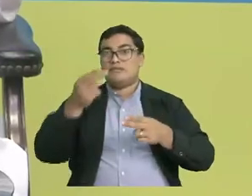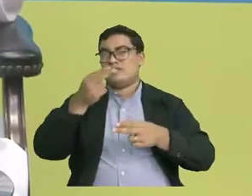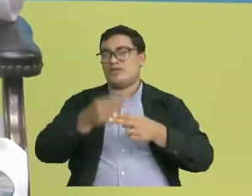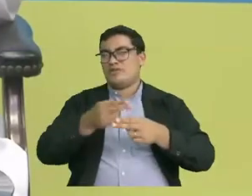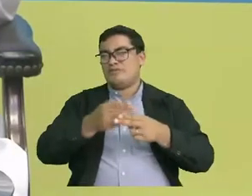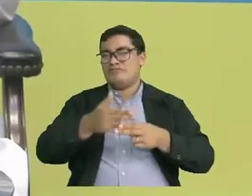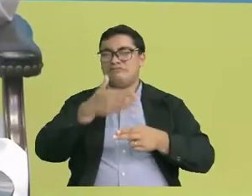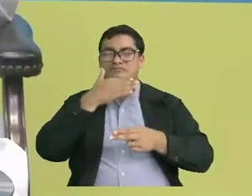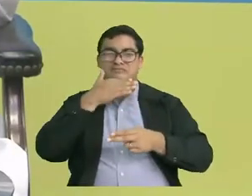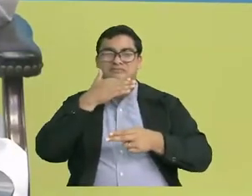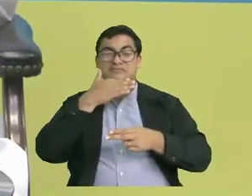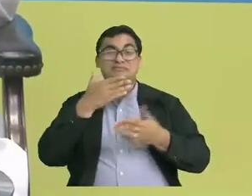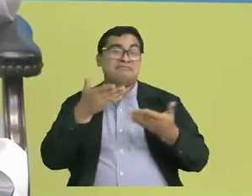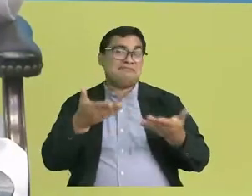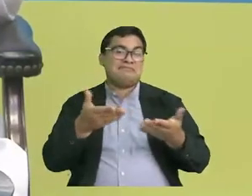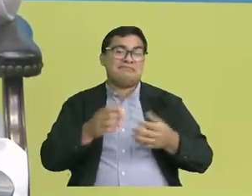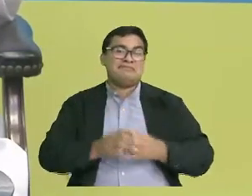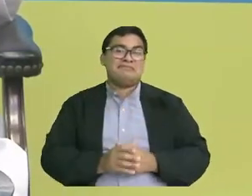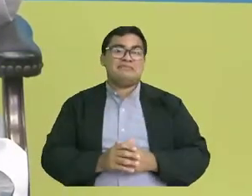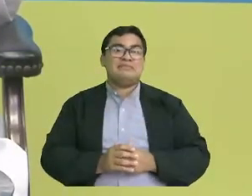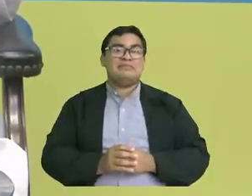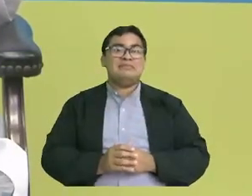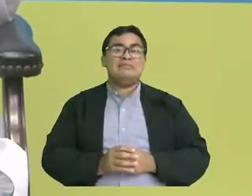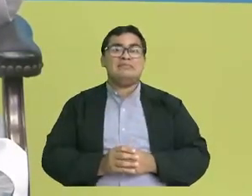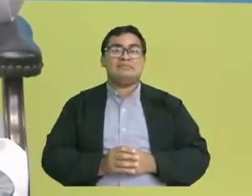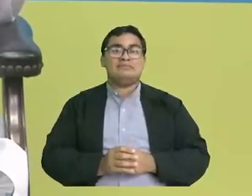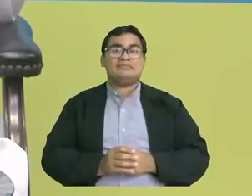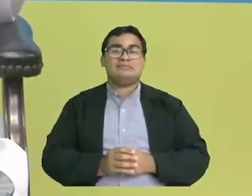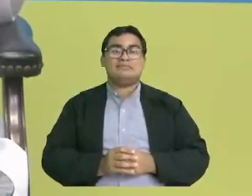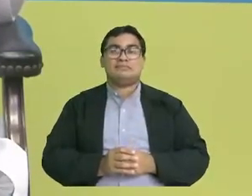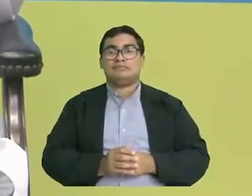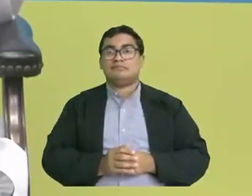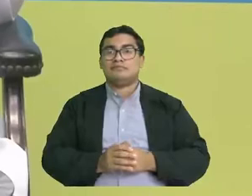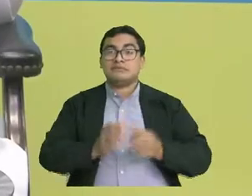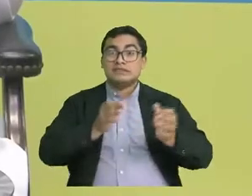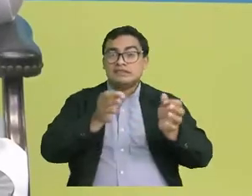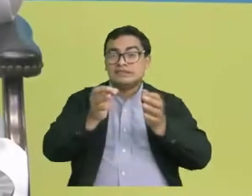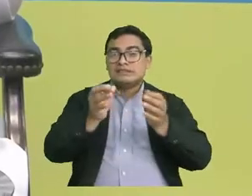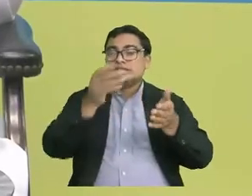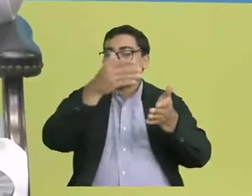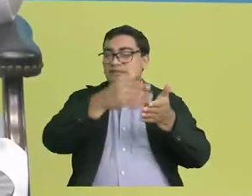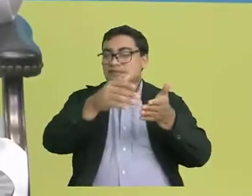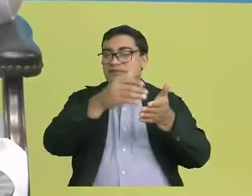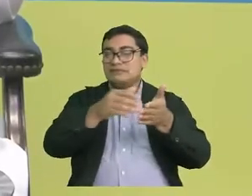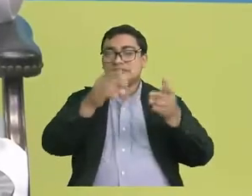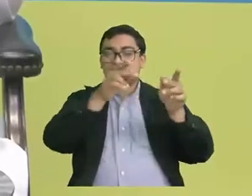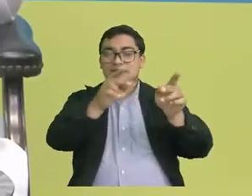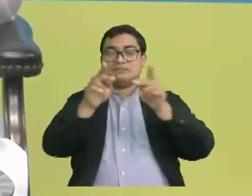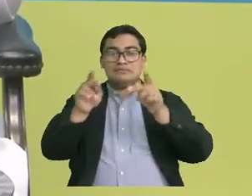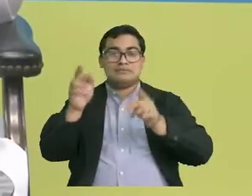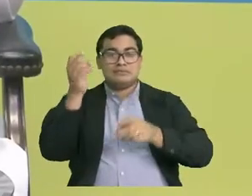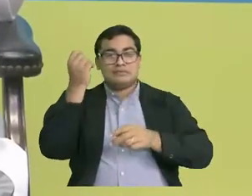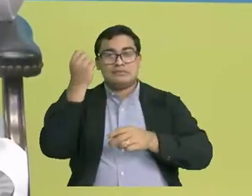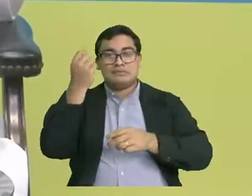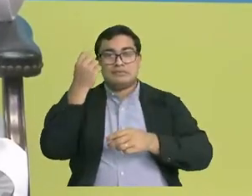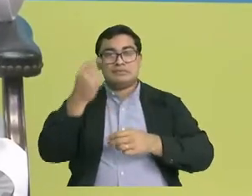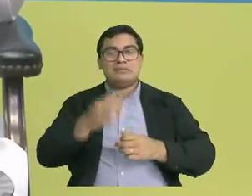veces hay nombres un poco complicados en esto. Pero bueno, estamos tratando de hacerlo lo más sencillo para que la población lo